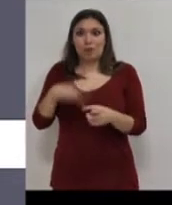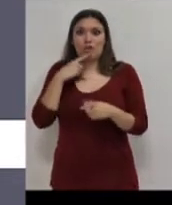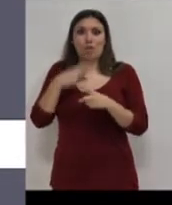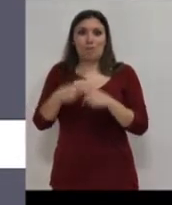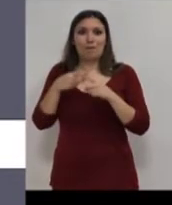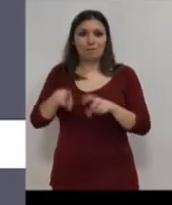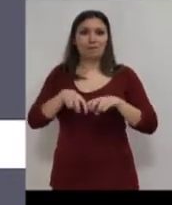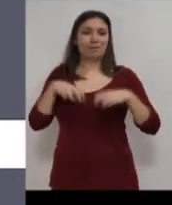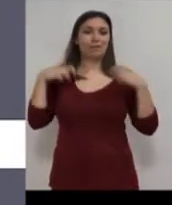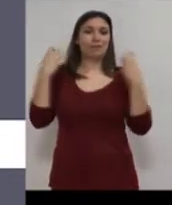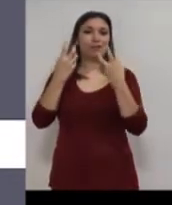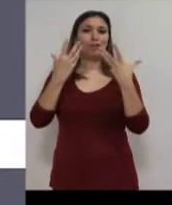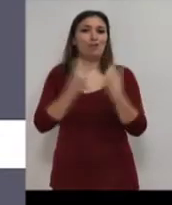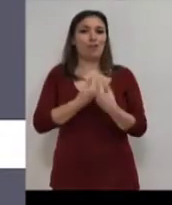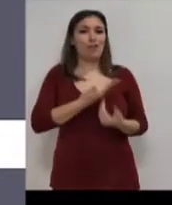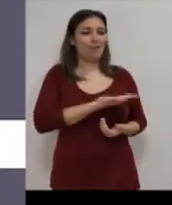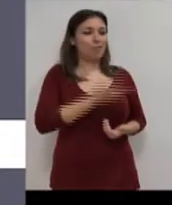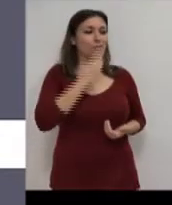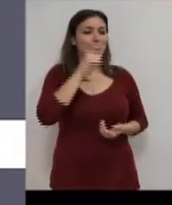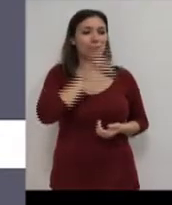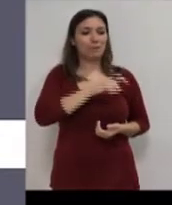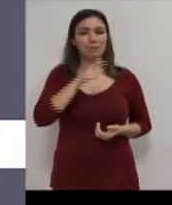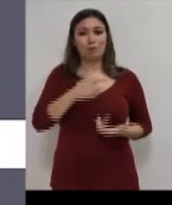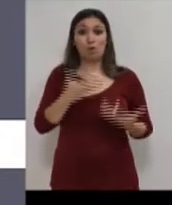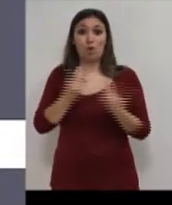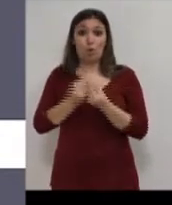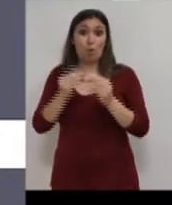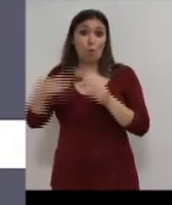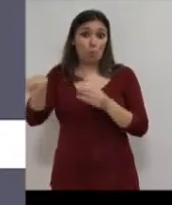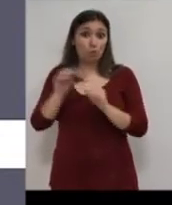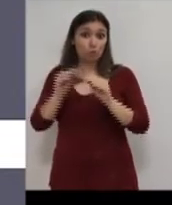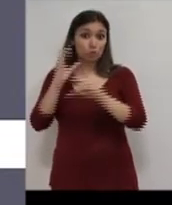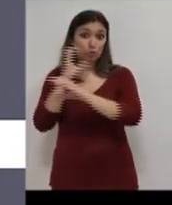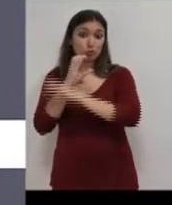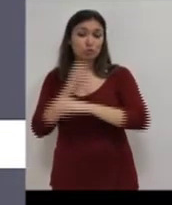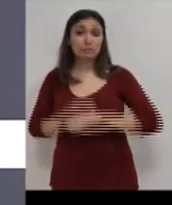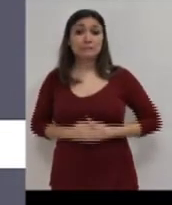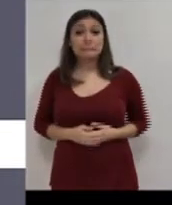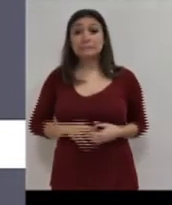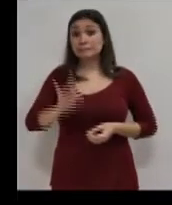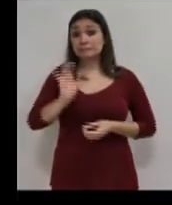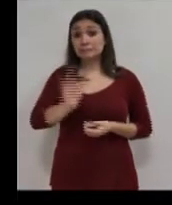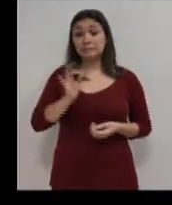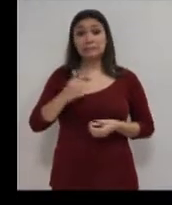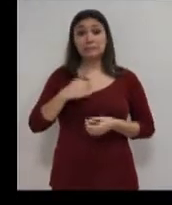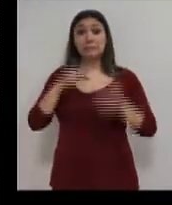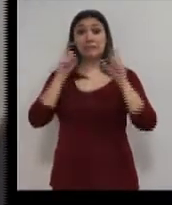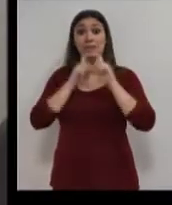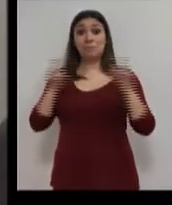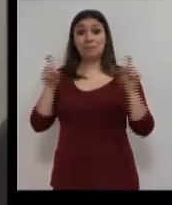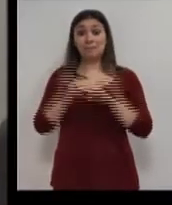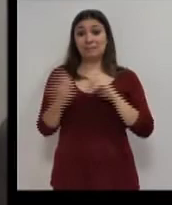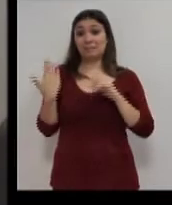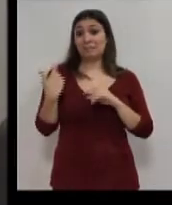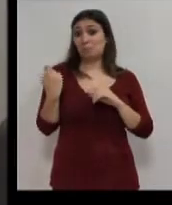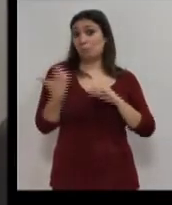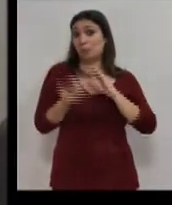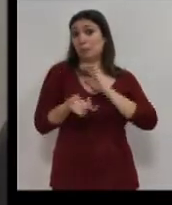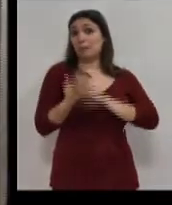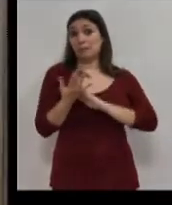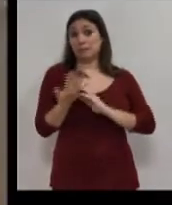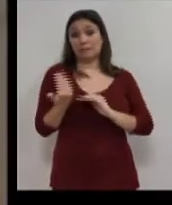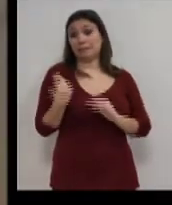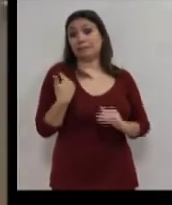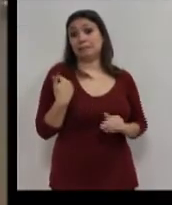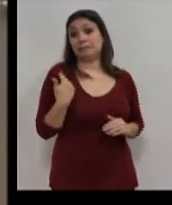gran oportunidad de estar aquí y compartir esta experiencia con todas las personas y con vosotros. Pues sí, nosotros